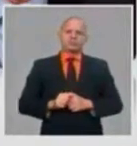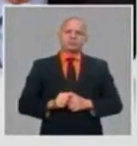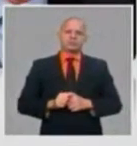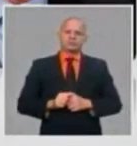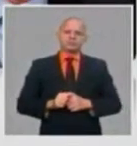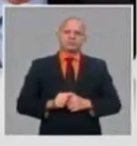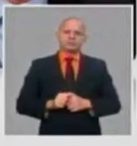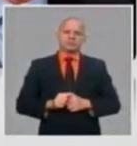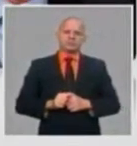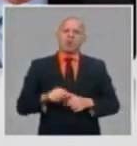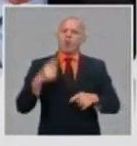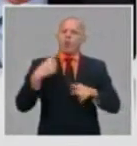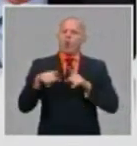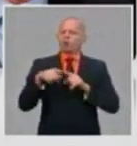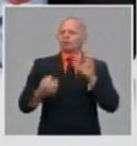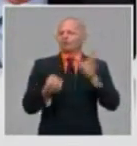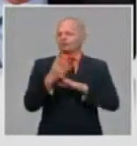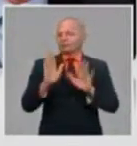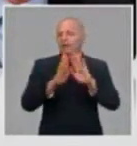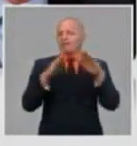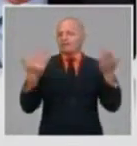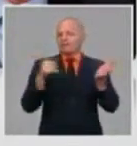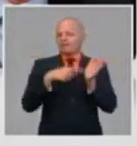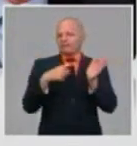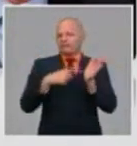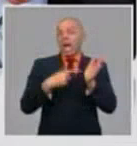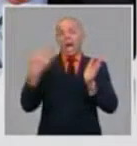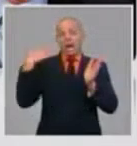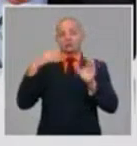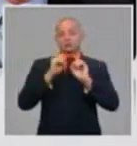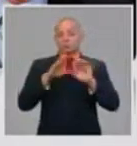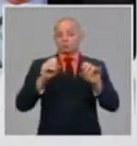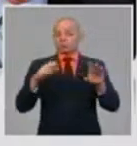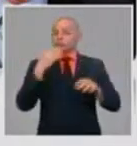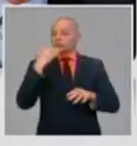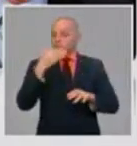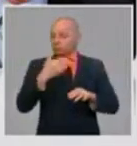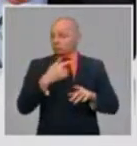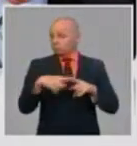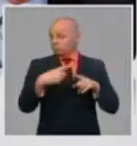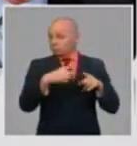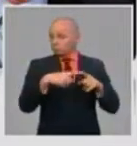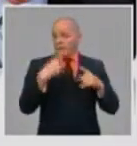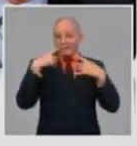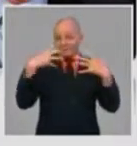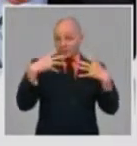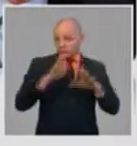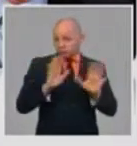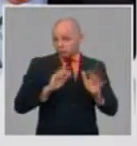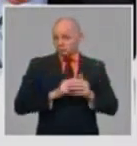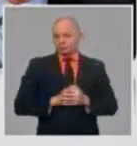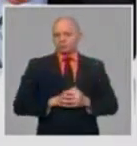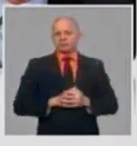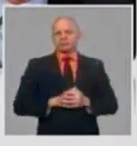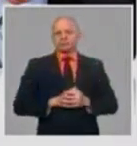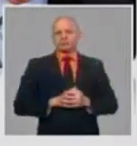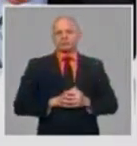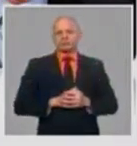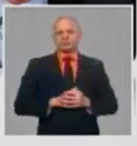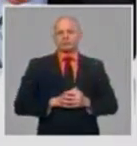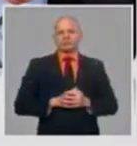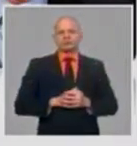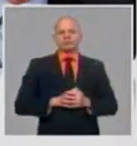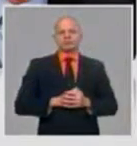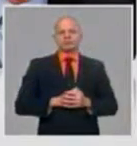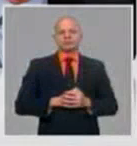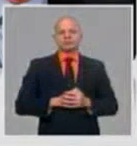Fíjense, creó también la revista de Weekly Standard, muy conocida en los medios políticos, que es propiedad de Rupert Murdoch, el dueño de Fox, entre